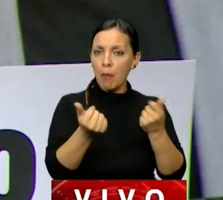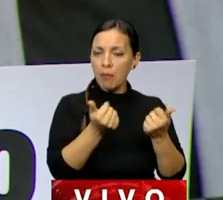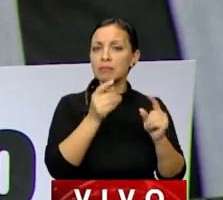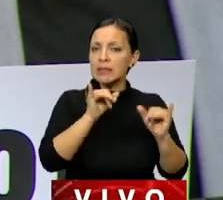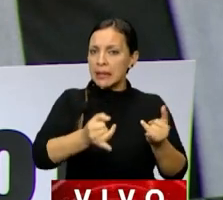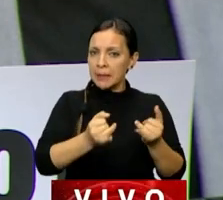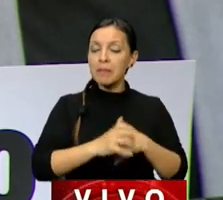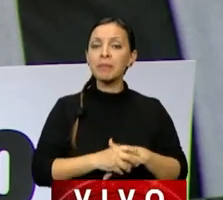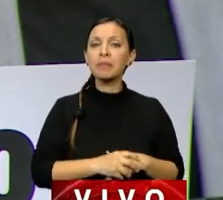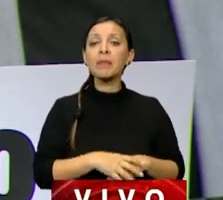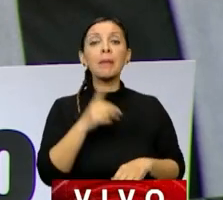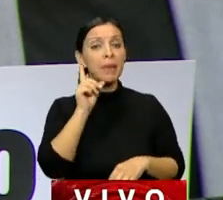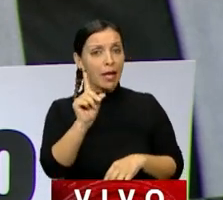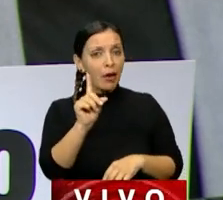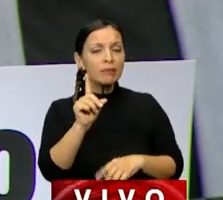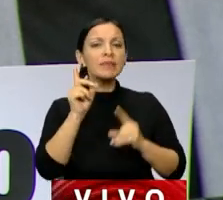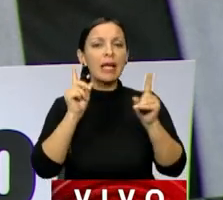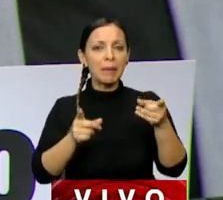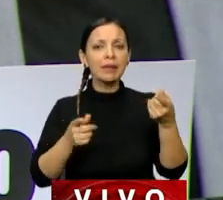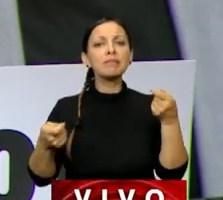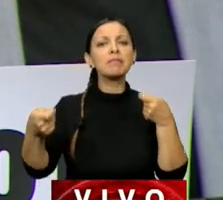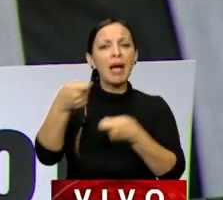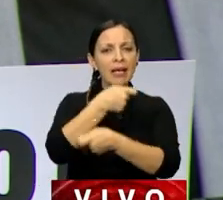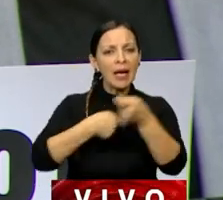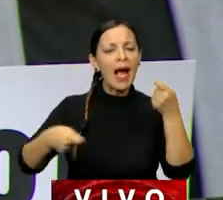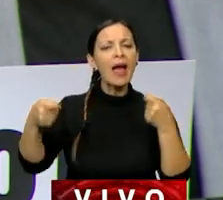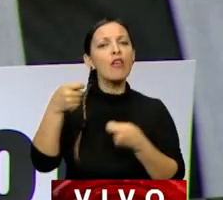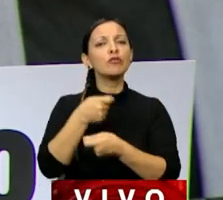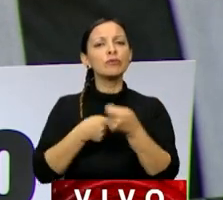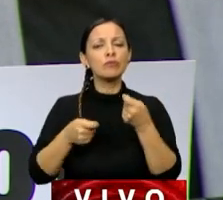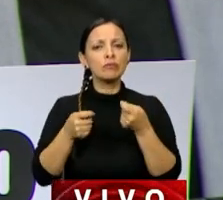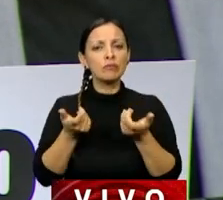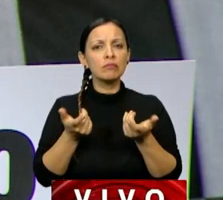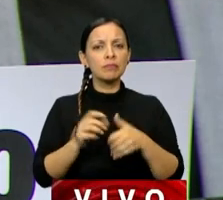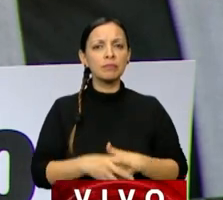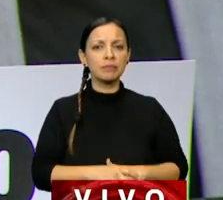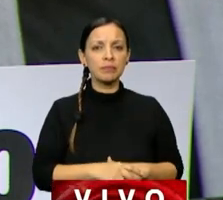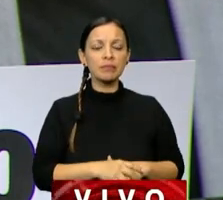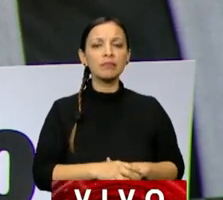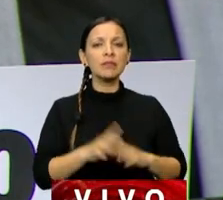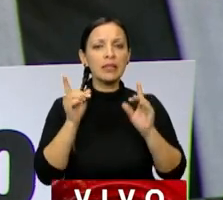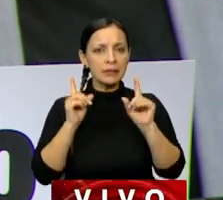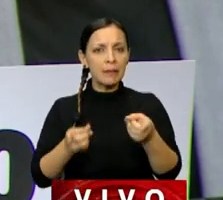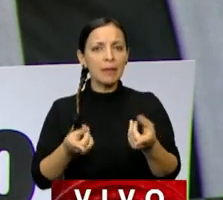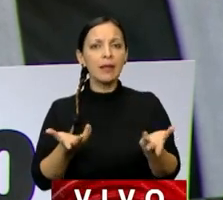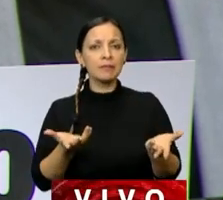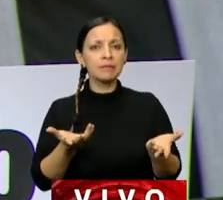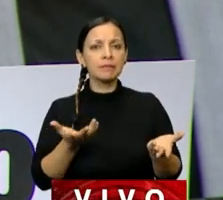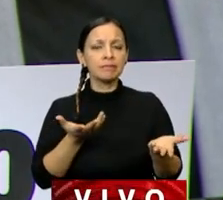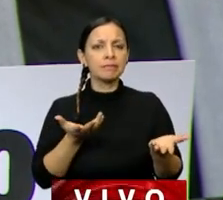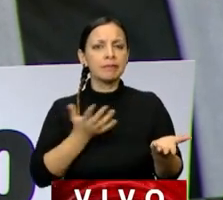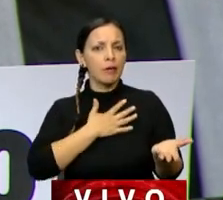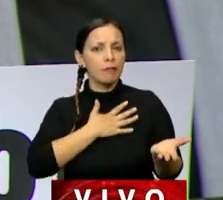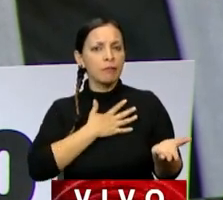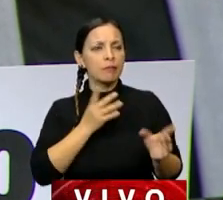también es cierto que los mercados han saludado la llegada de un